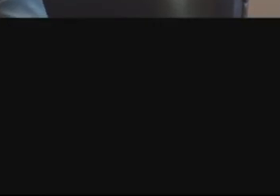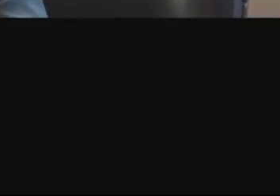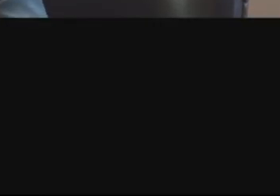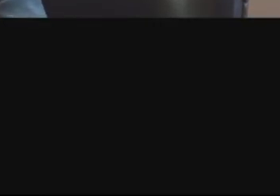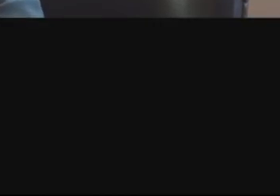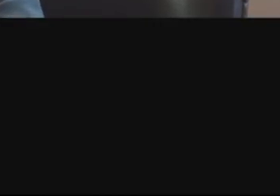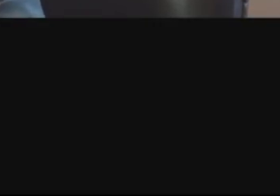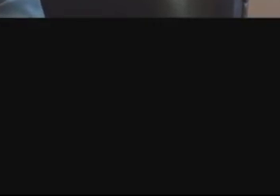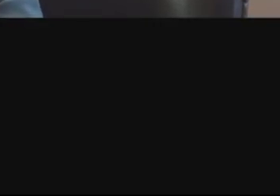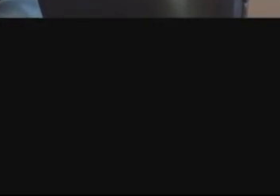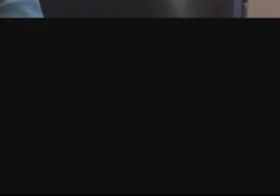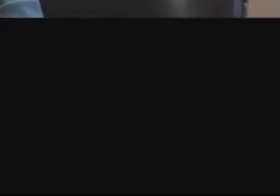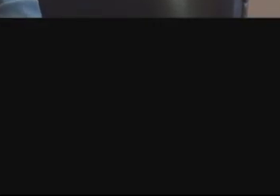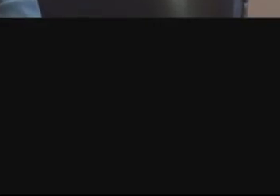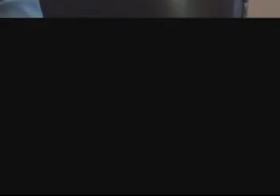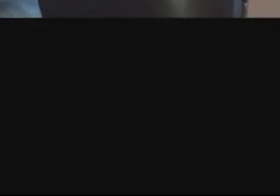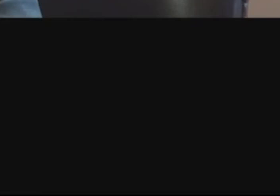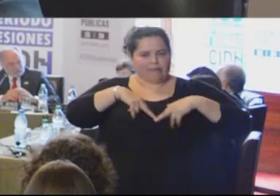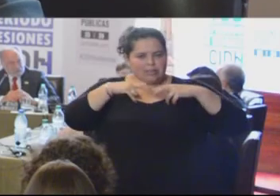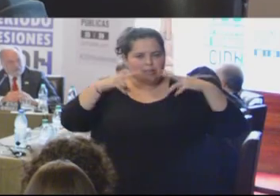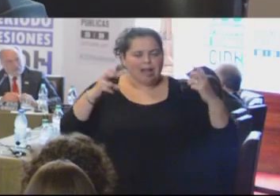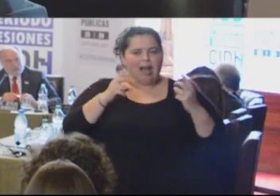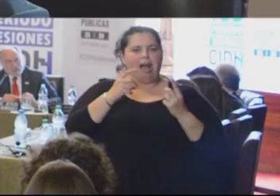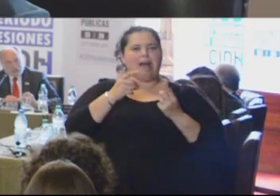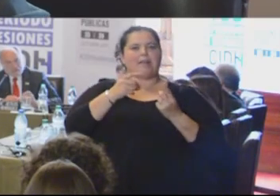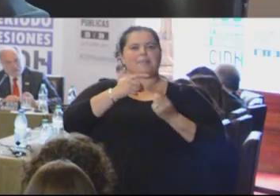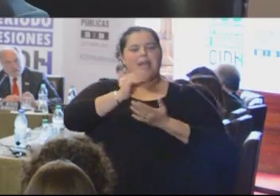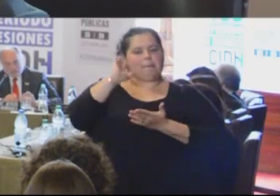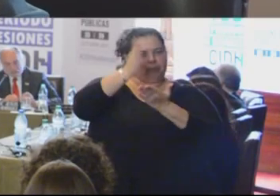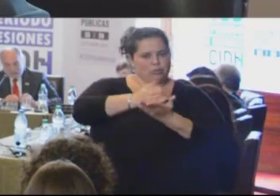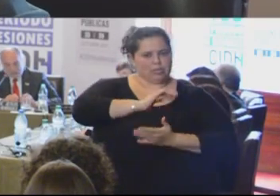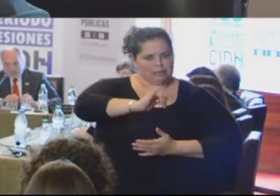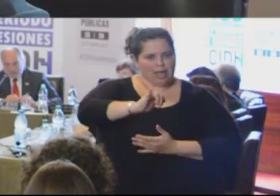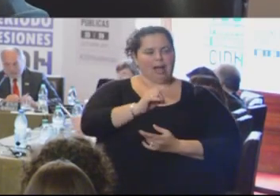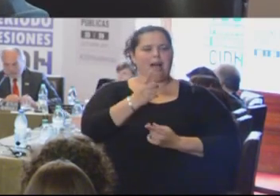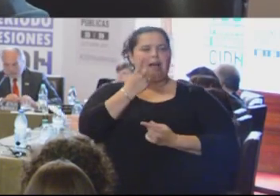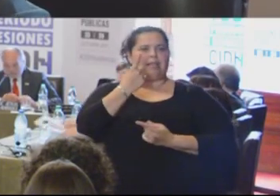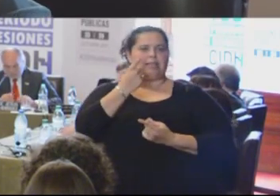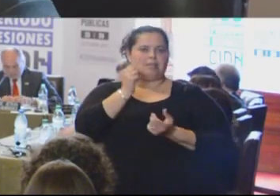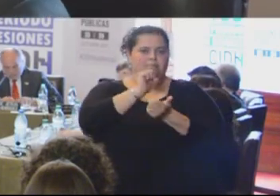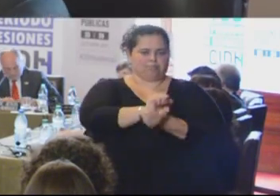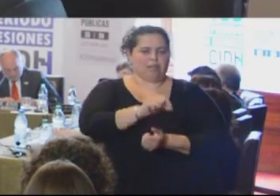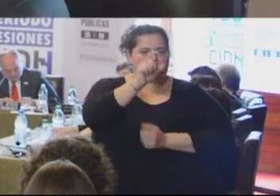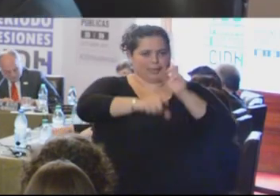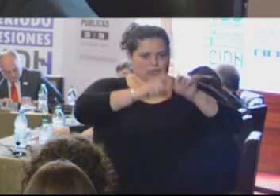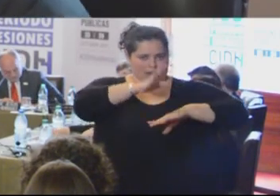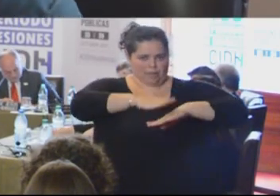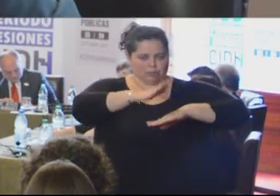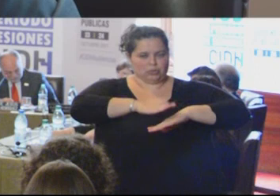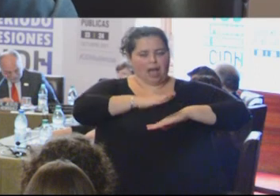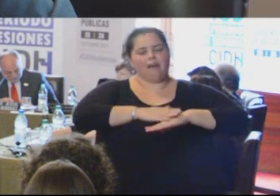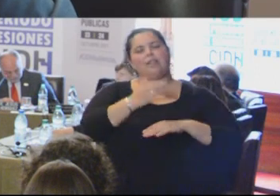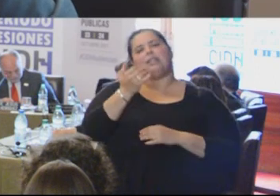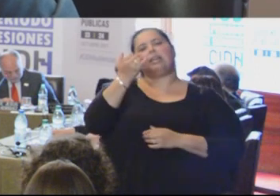investigar procesar e identificar precisamente a los responsables de las violaciones a los derechos humanos de